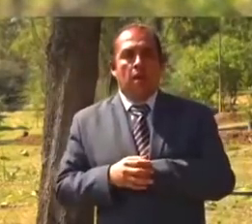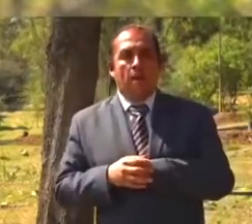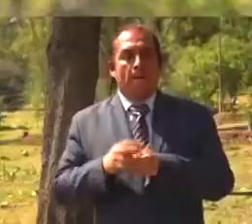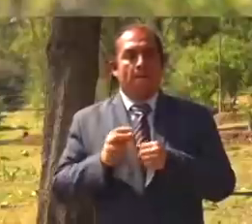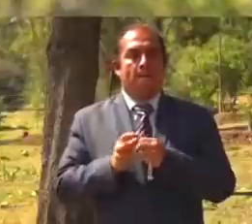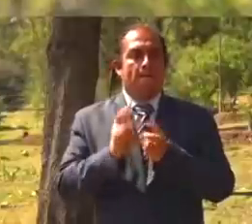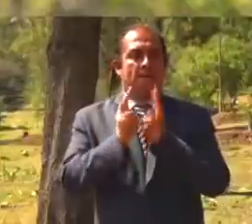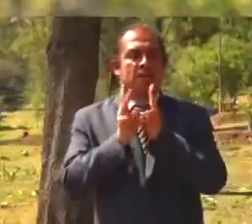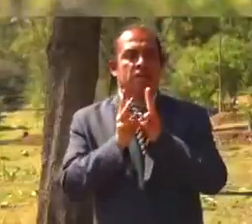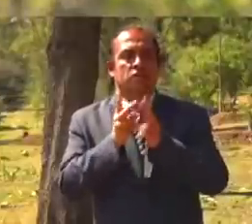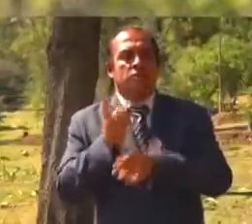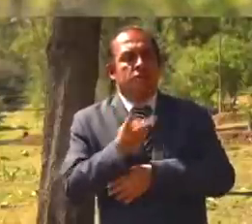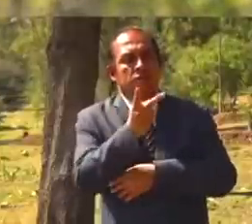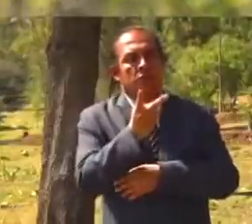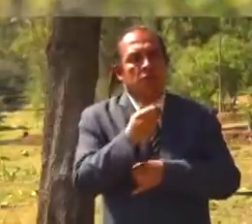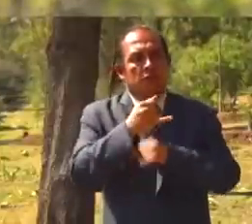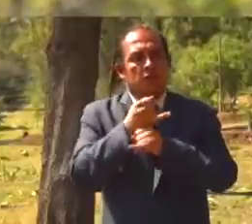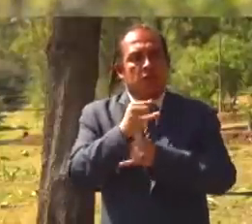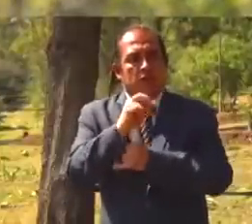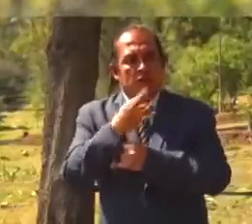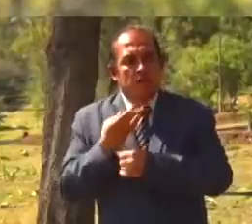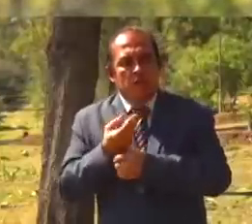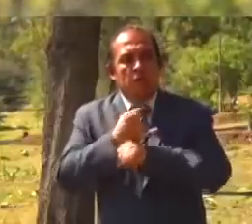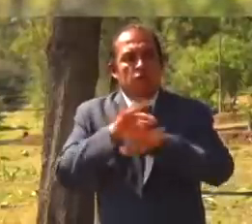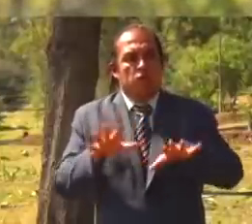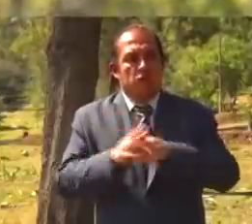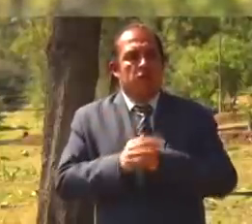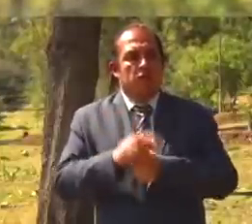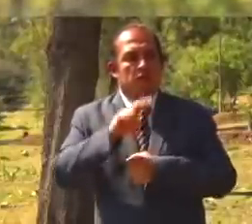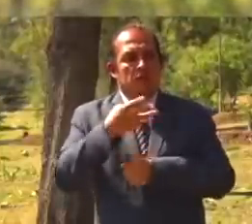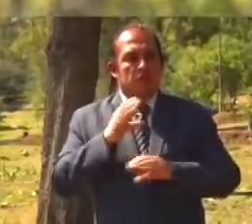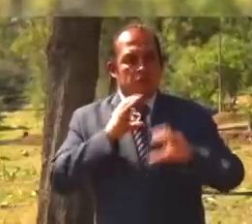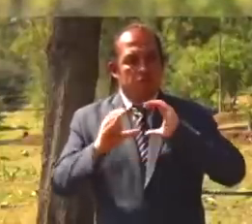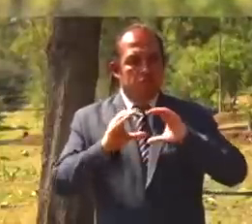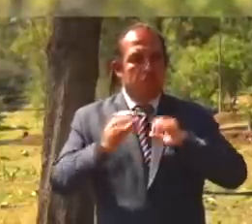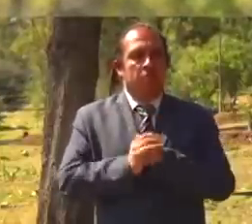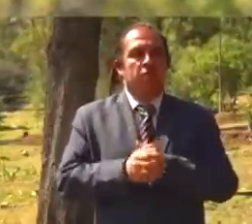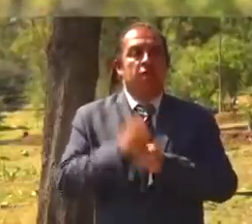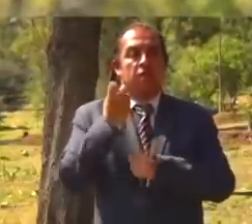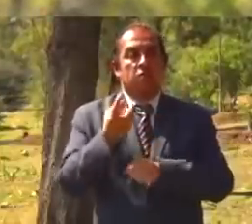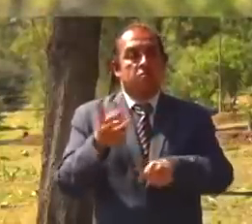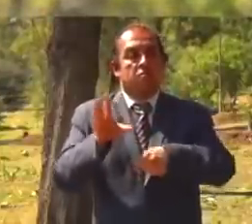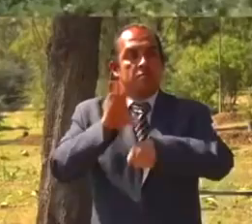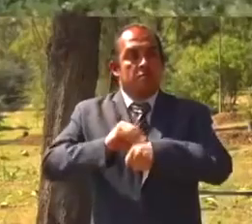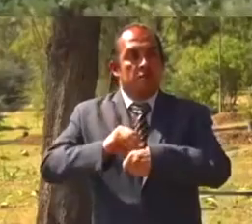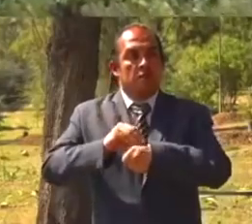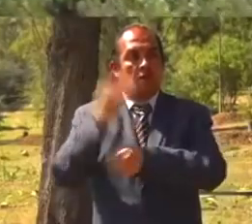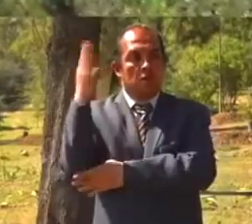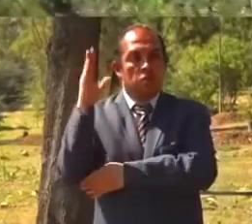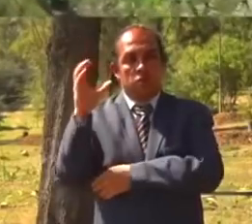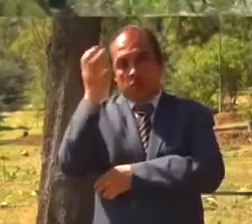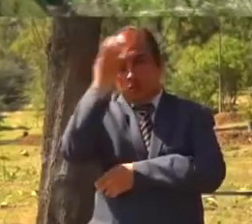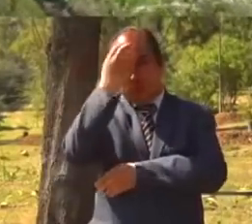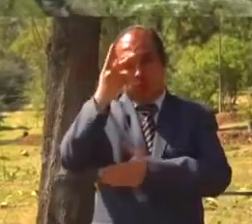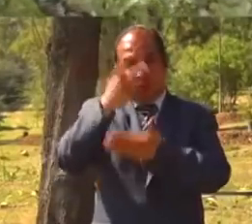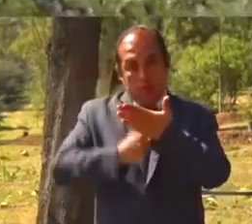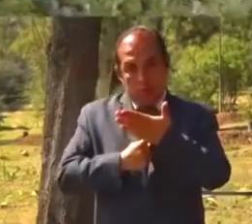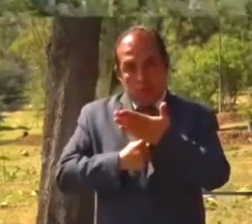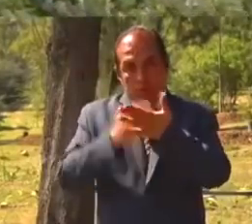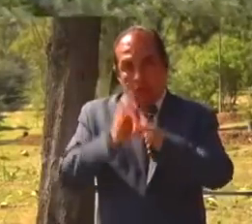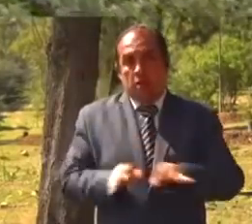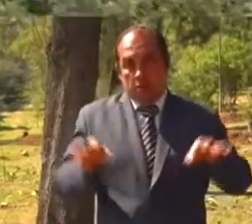están recibiendo información, recibiendo comunicación, y eso nos va a permitir pues que el bosque de Chapultepec y este